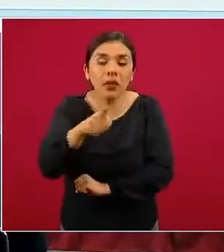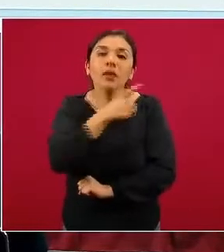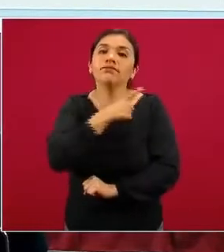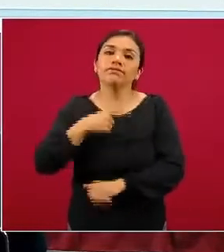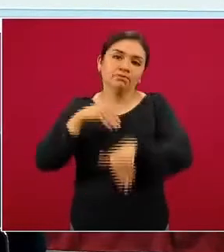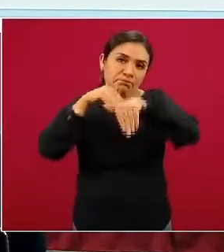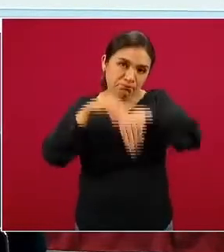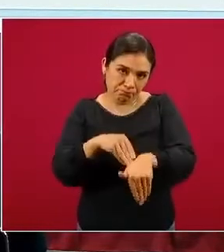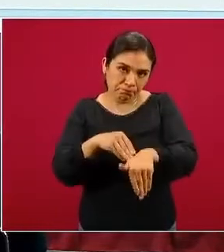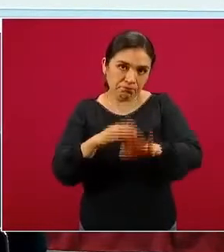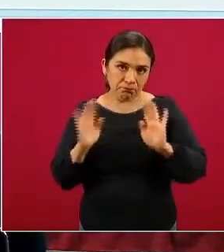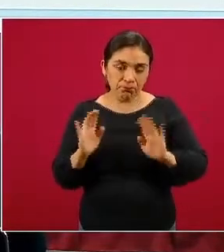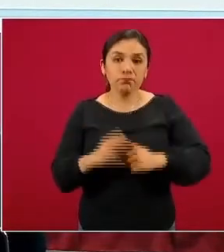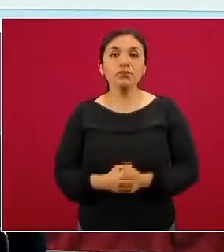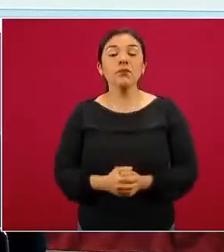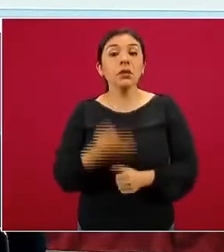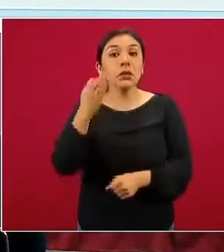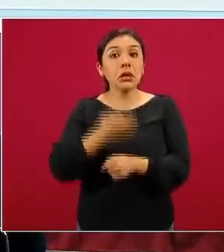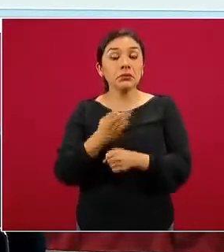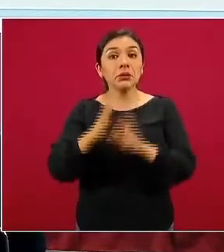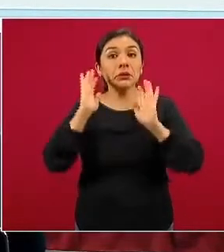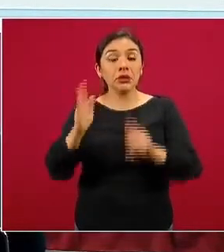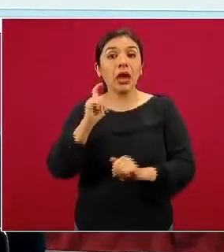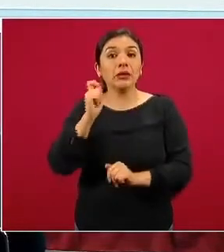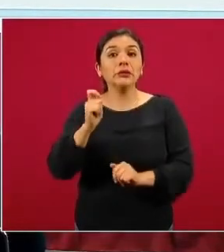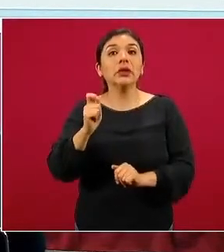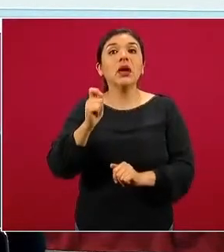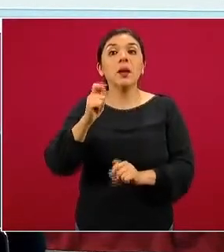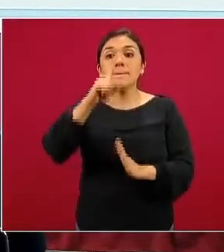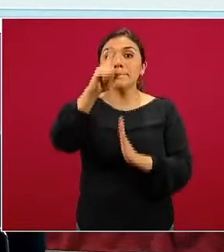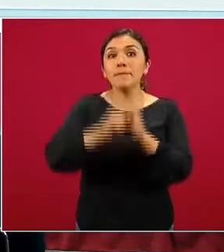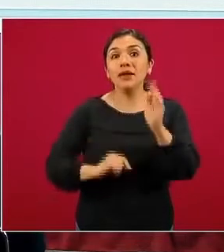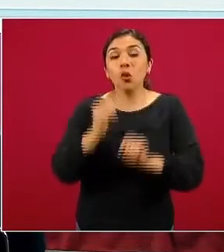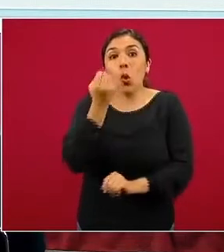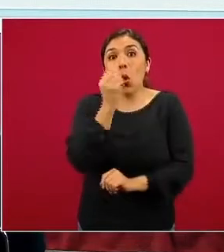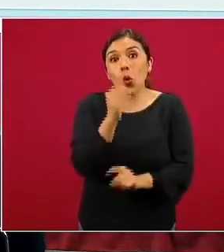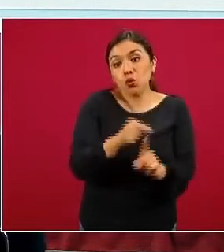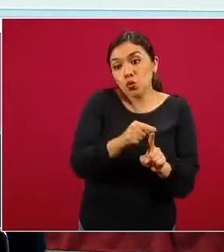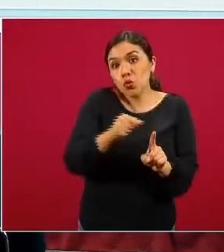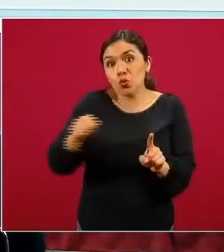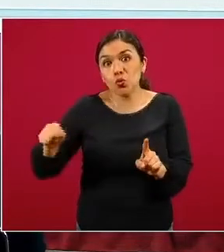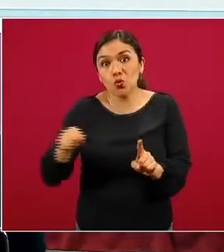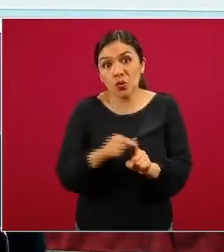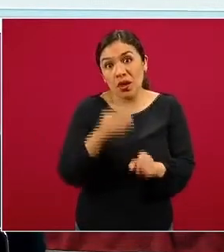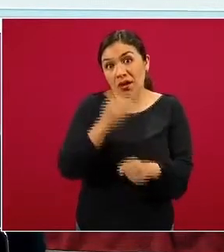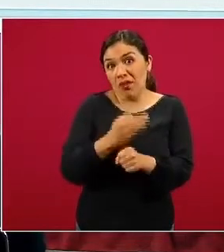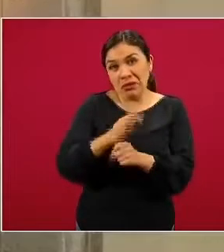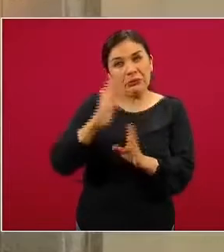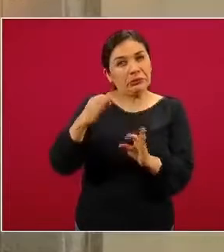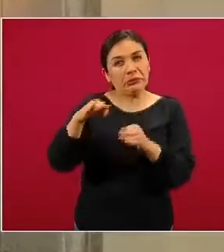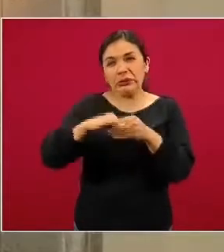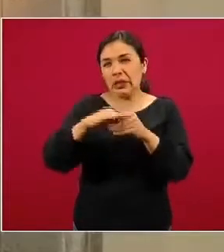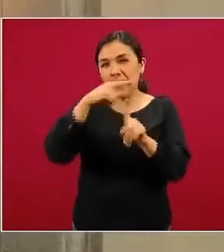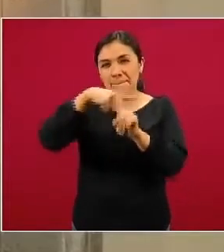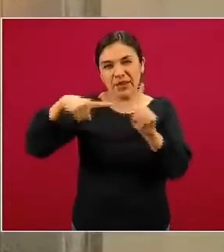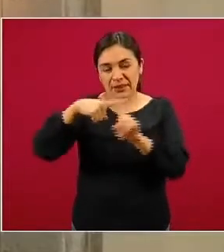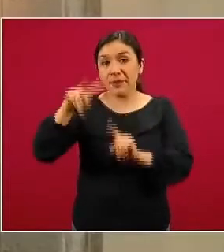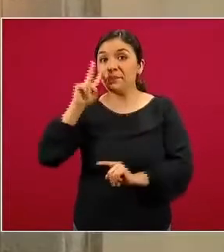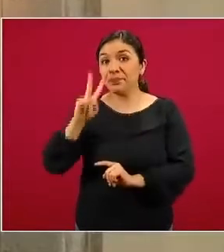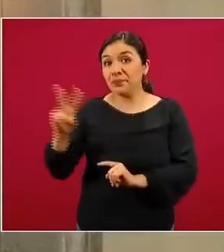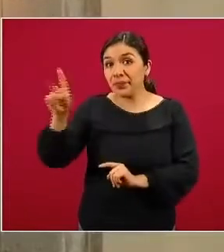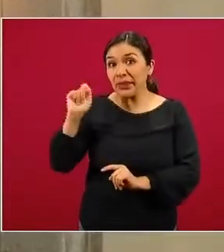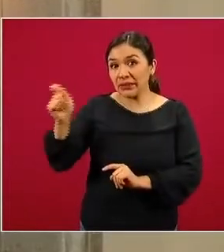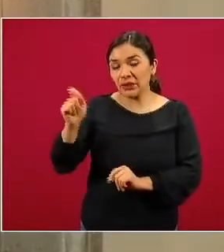respectivos niveles. Estamos ya transitando el mes de octubre, vamos prácticamente para la mitad. Veamos por favor la